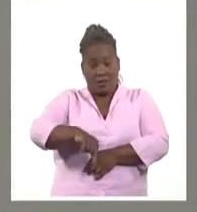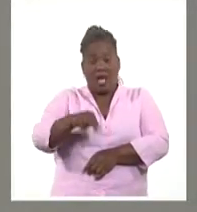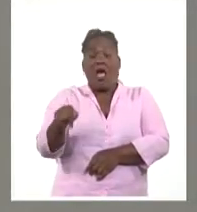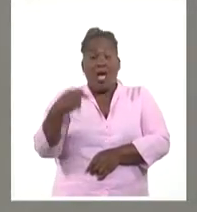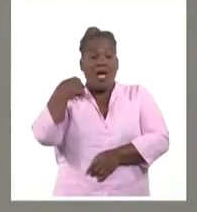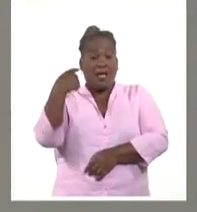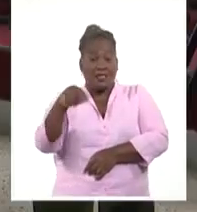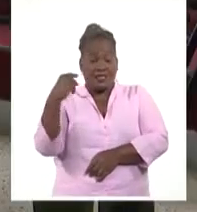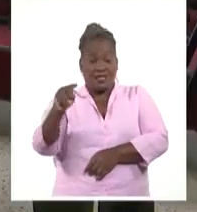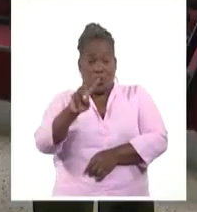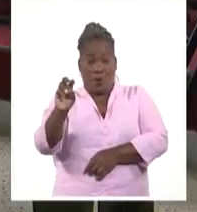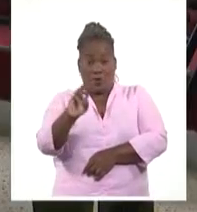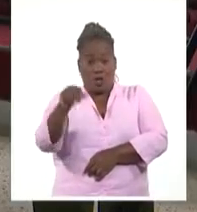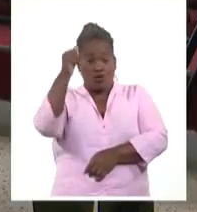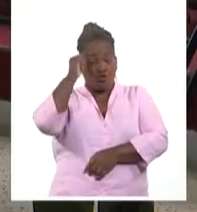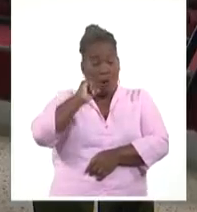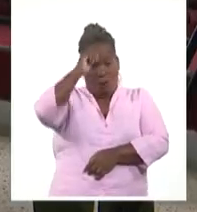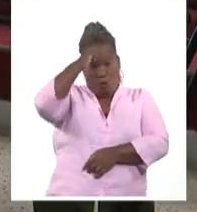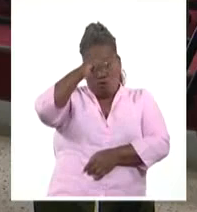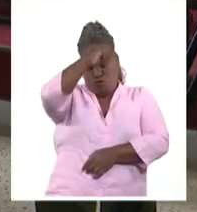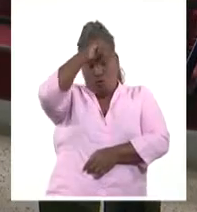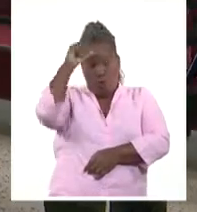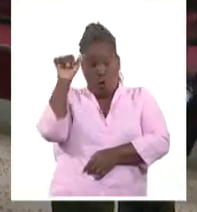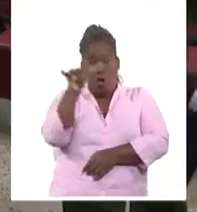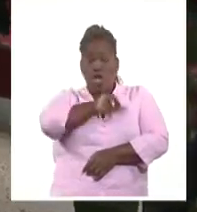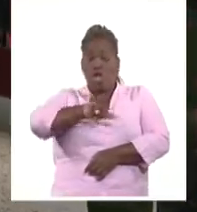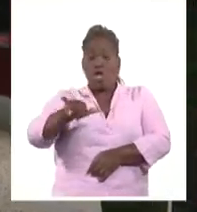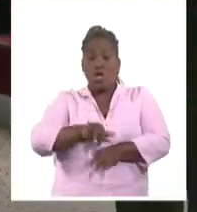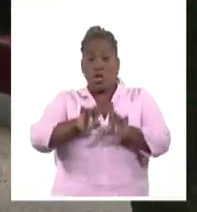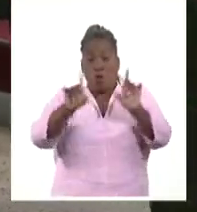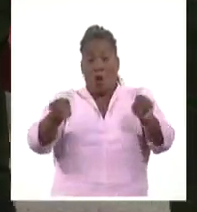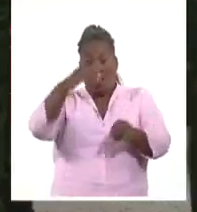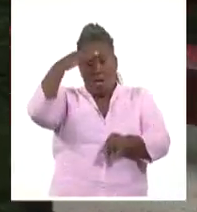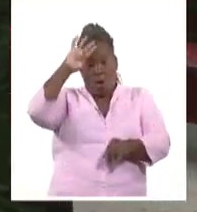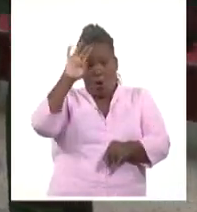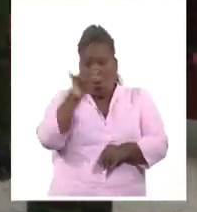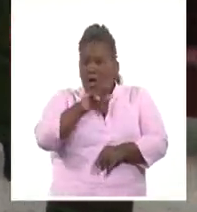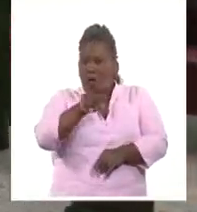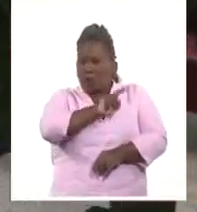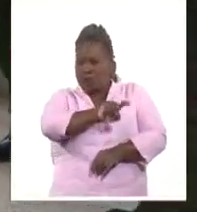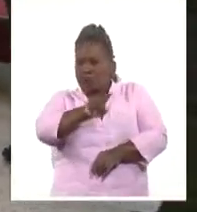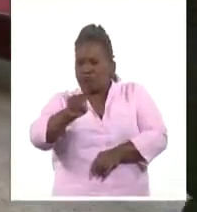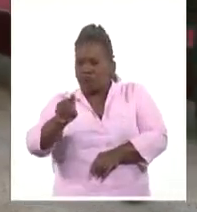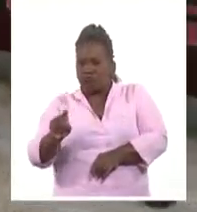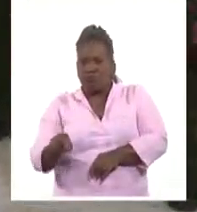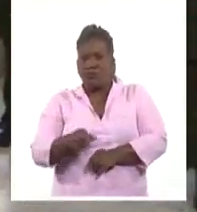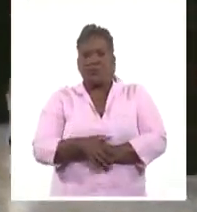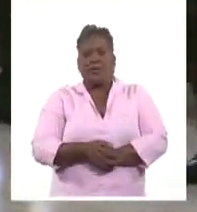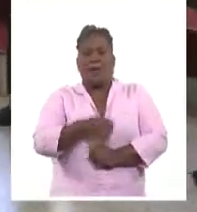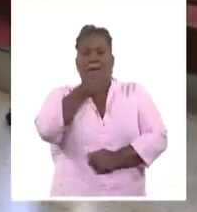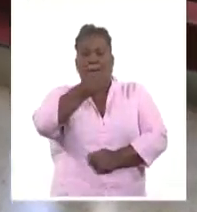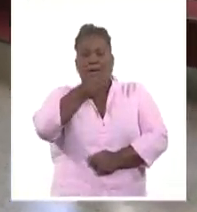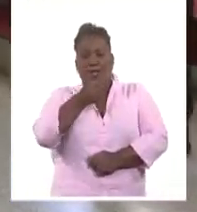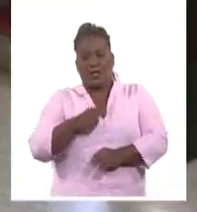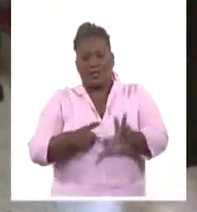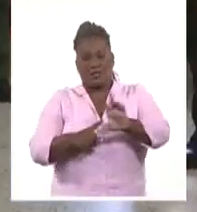este sábado y domingo de manera simultánea en toda Cuba. Manolo Rodríguez Salas, Sistema Informativo.